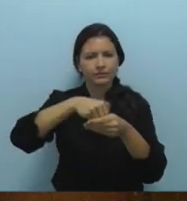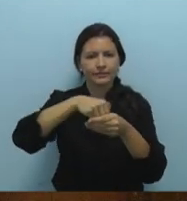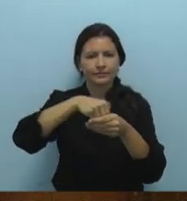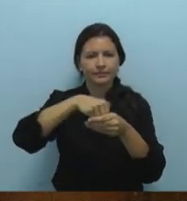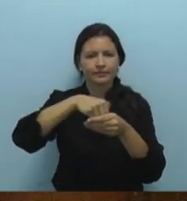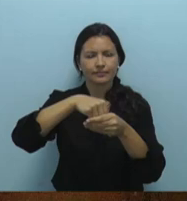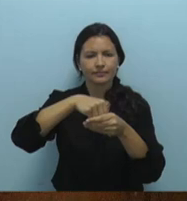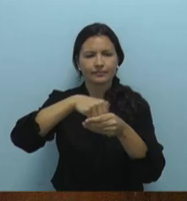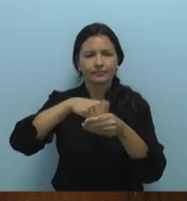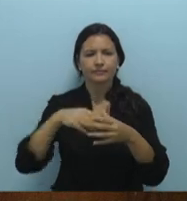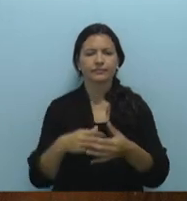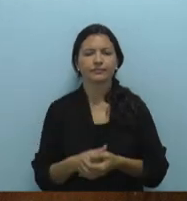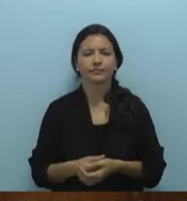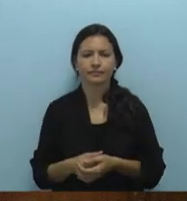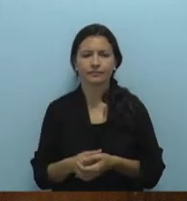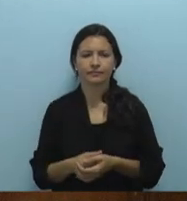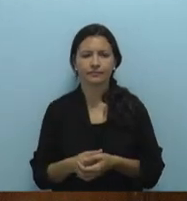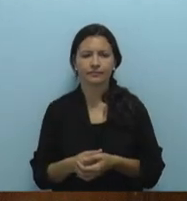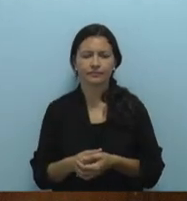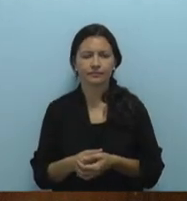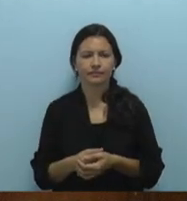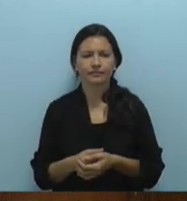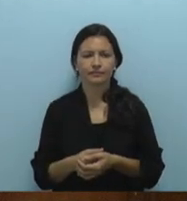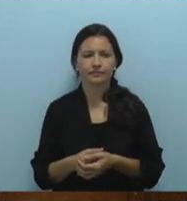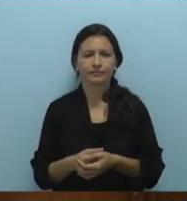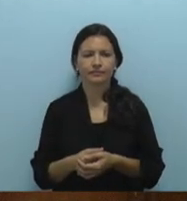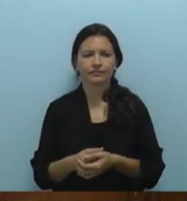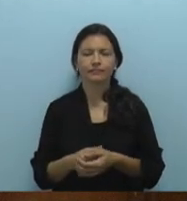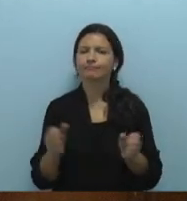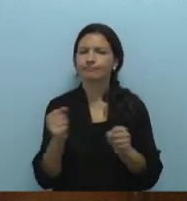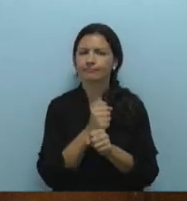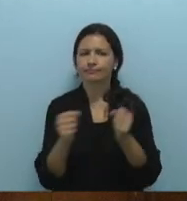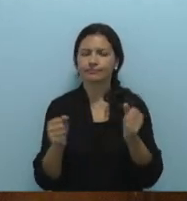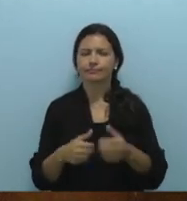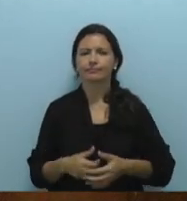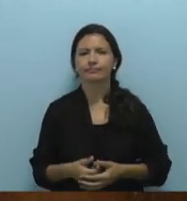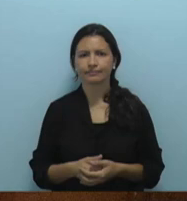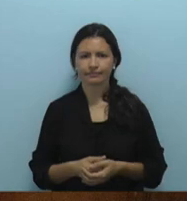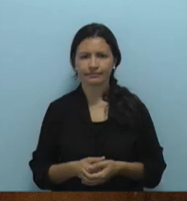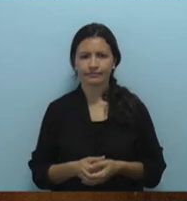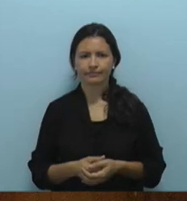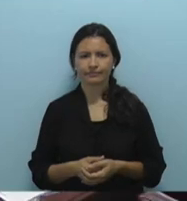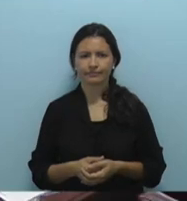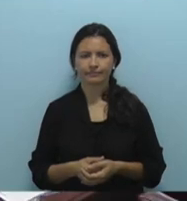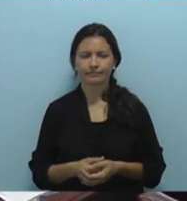31 del orden del día, con la salvedad hecha por el diputado Peralta, aprobado.